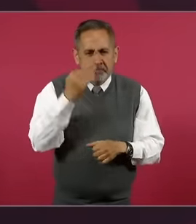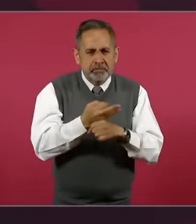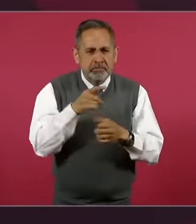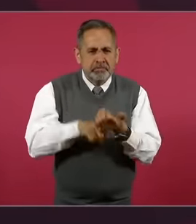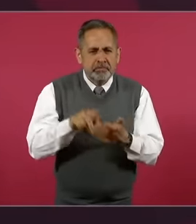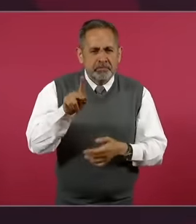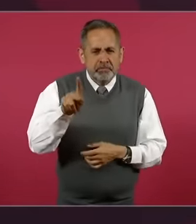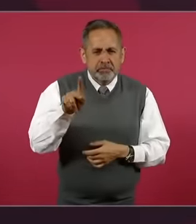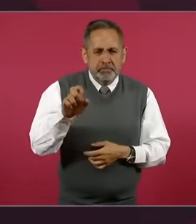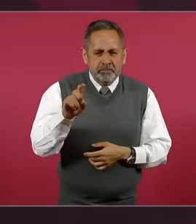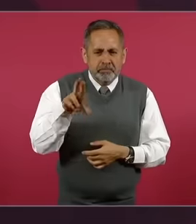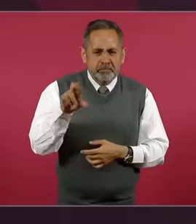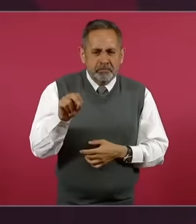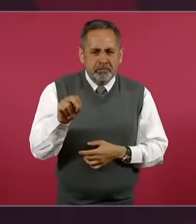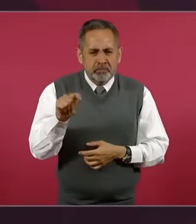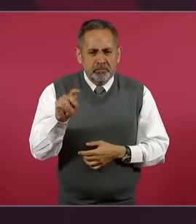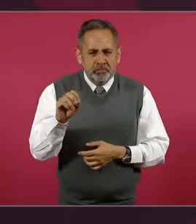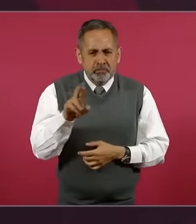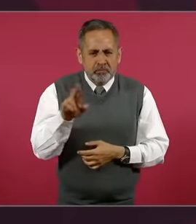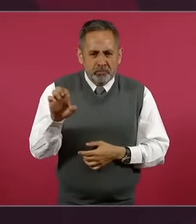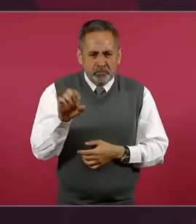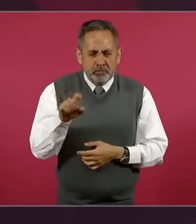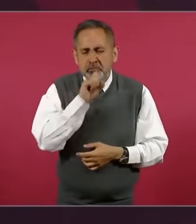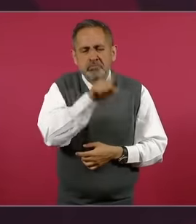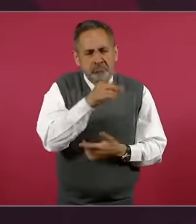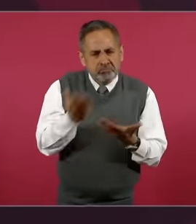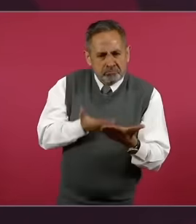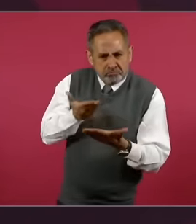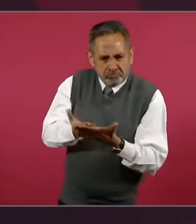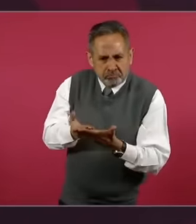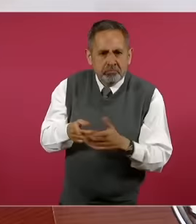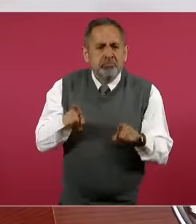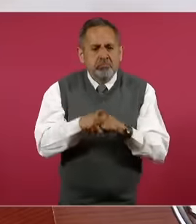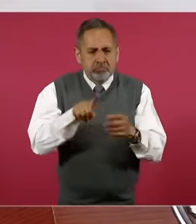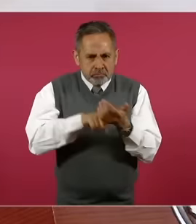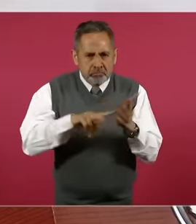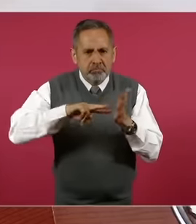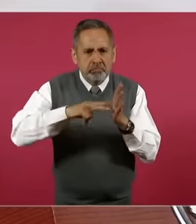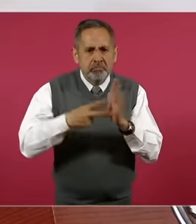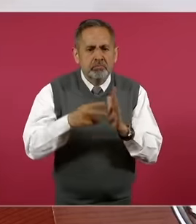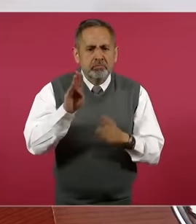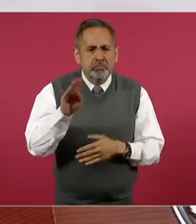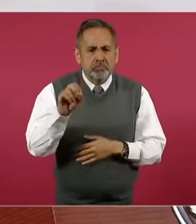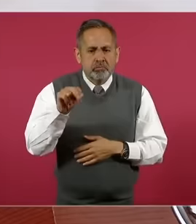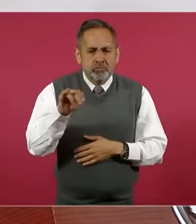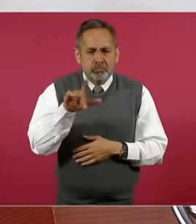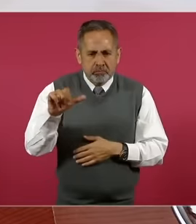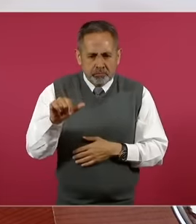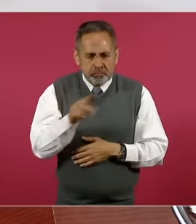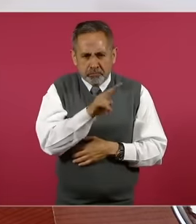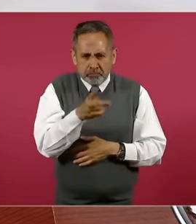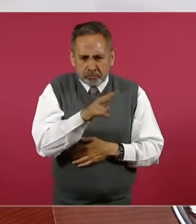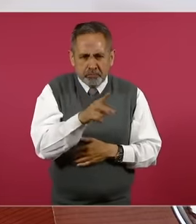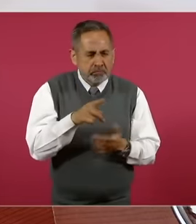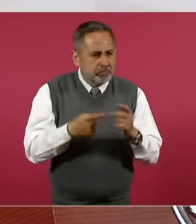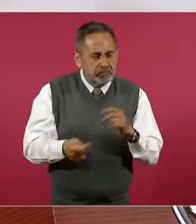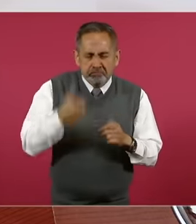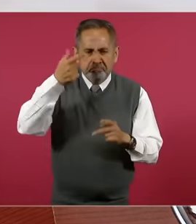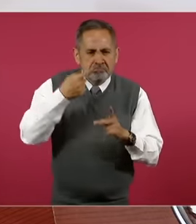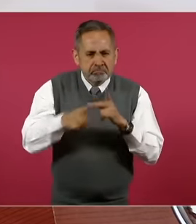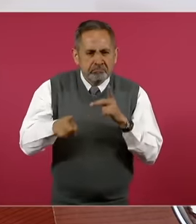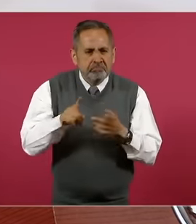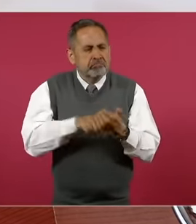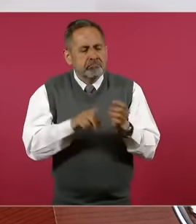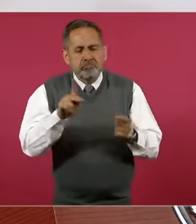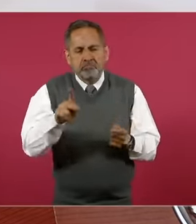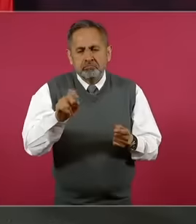Pedro Torres, entre otros, y también del ingeniero Bonilla, pero de los precursores fue